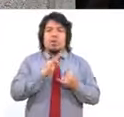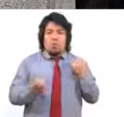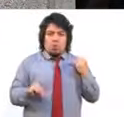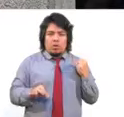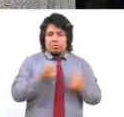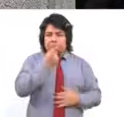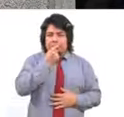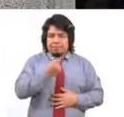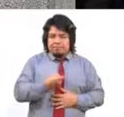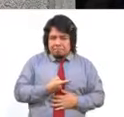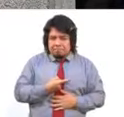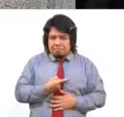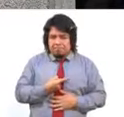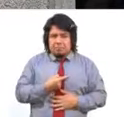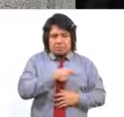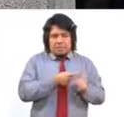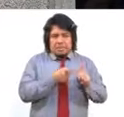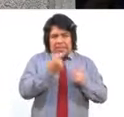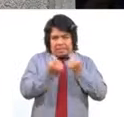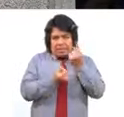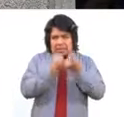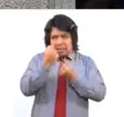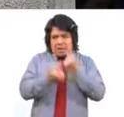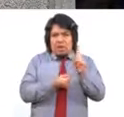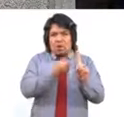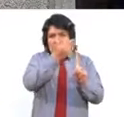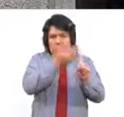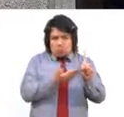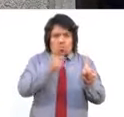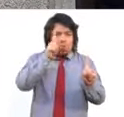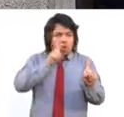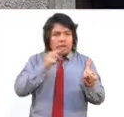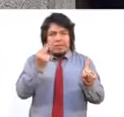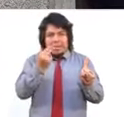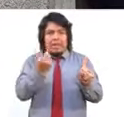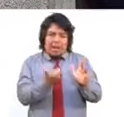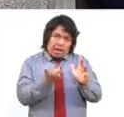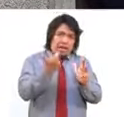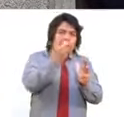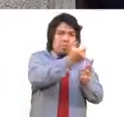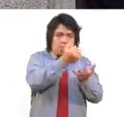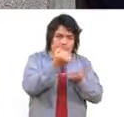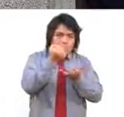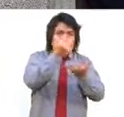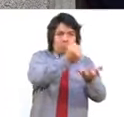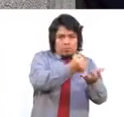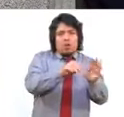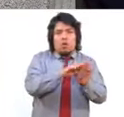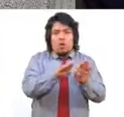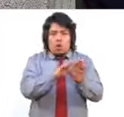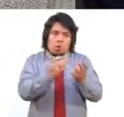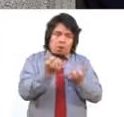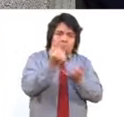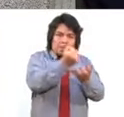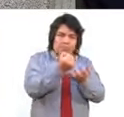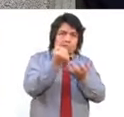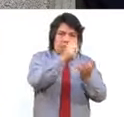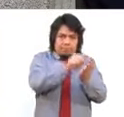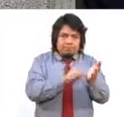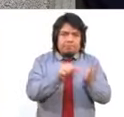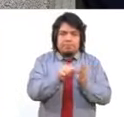da a las mujeres que lo han requerido, a las cuales se les ha dado un salario mínimo,